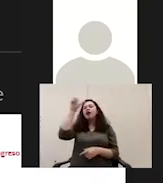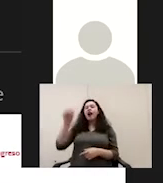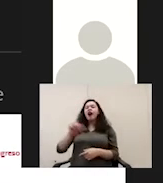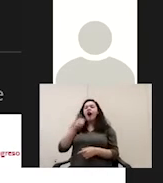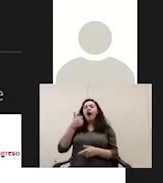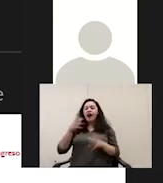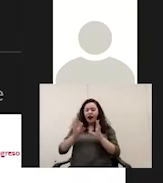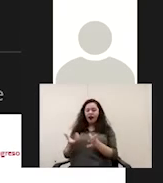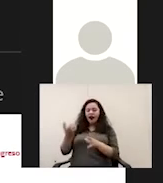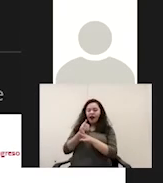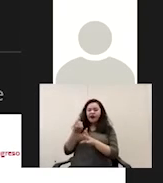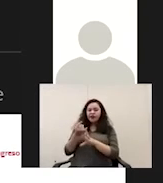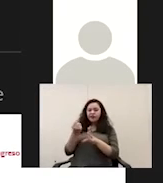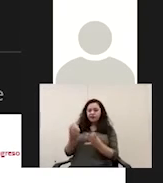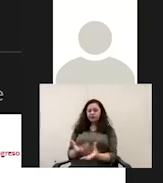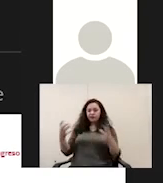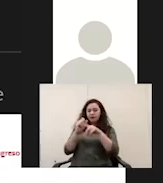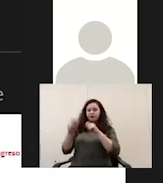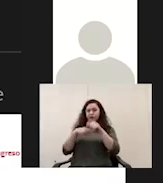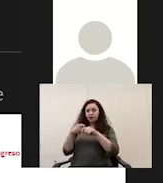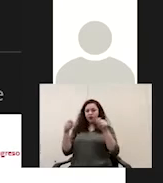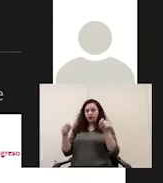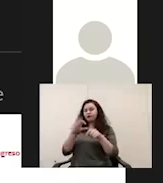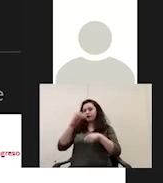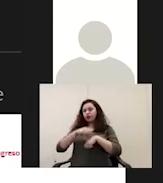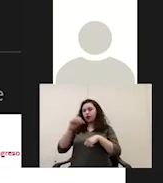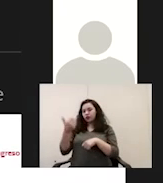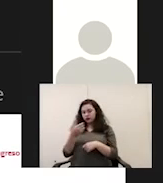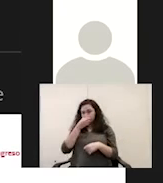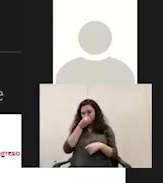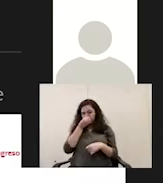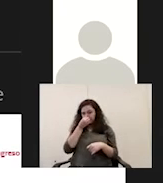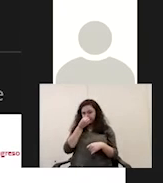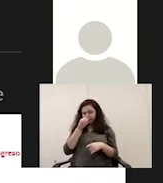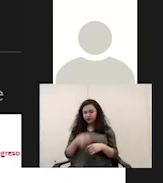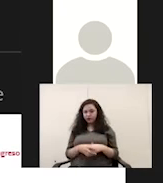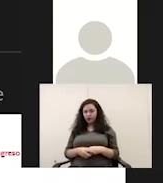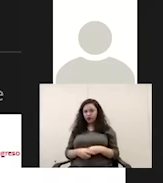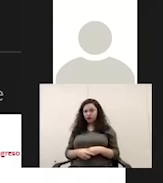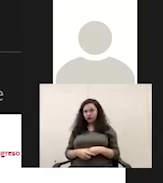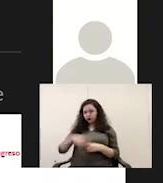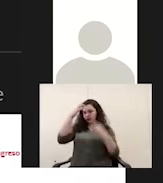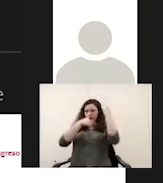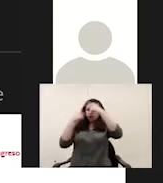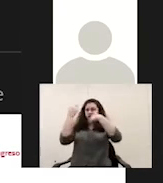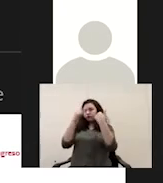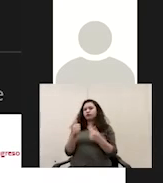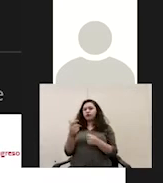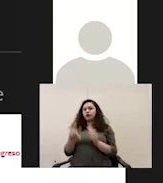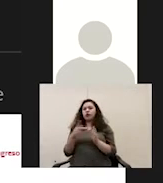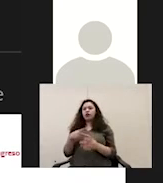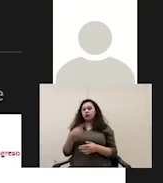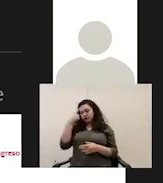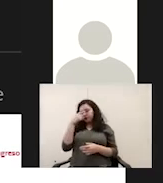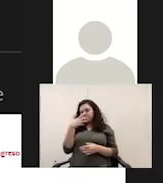bolsa y volverlo a vaciar hasta que esté al 80% de su capacidad. Hay